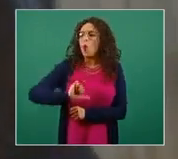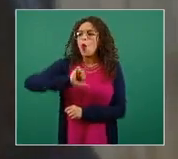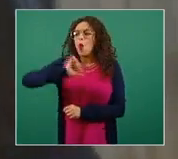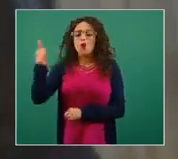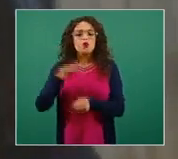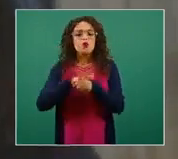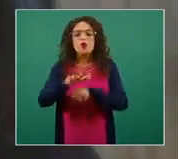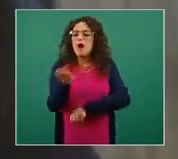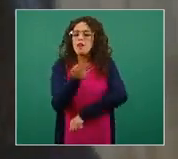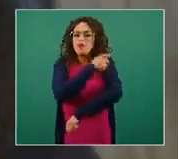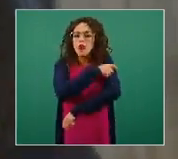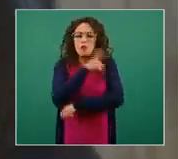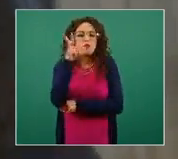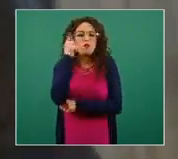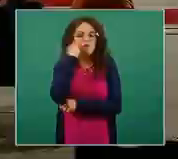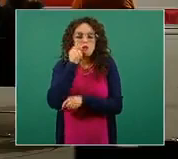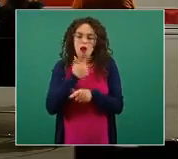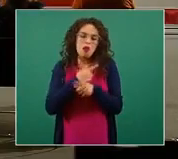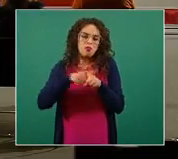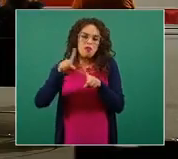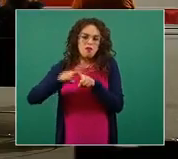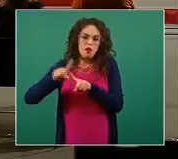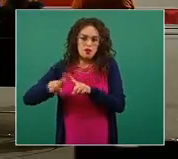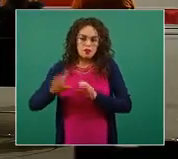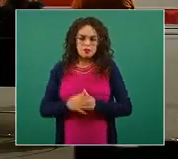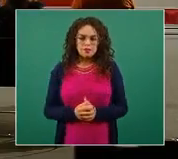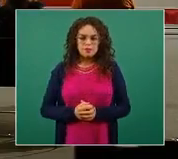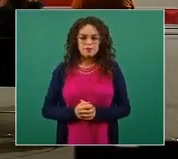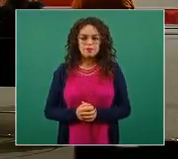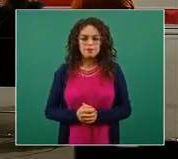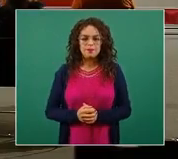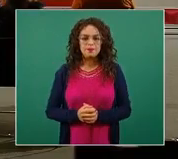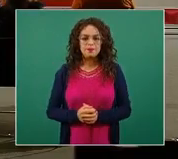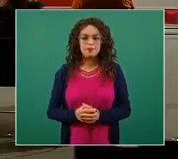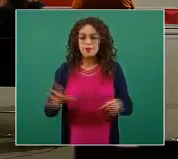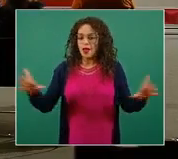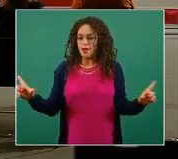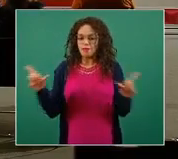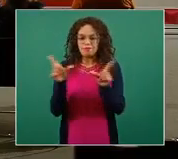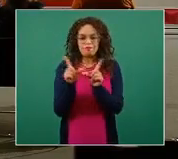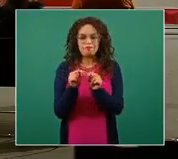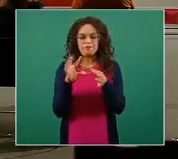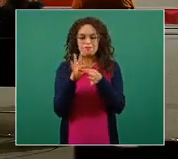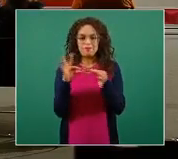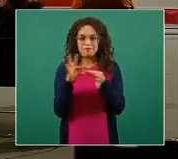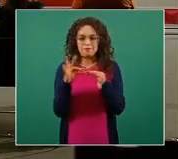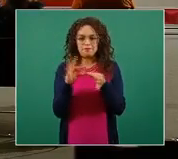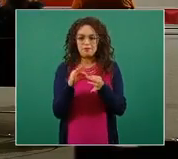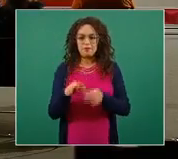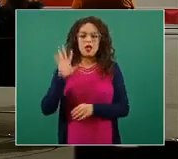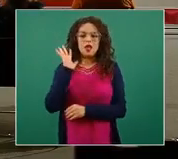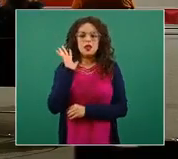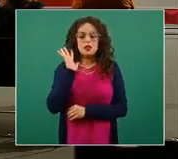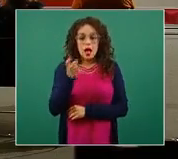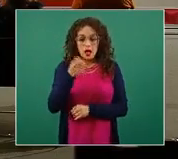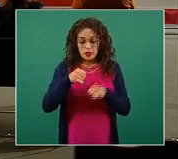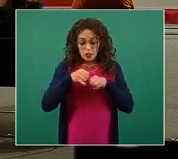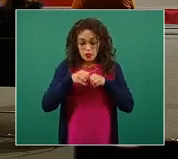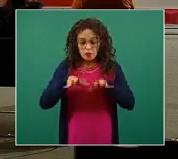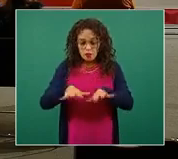vacuna. La siguiente, por favor. En conclusión, después de analizar toda esta